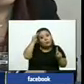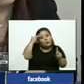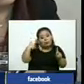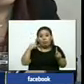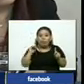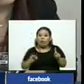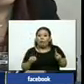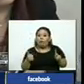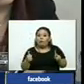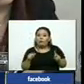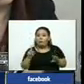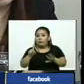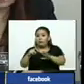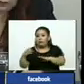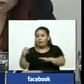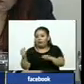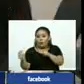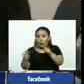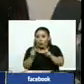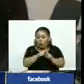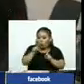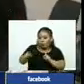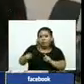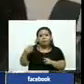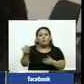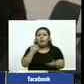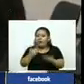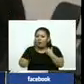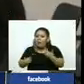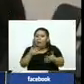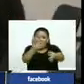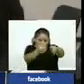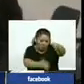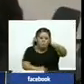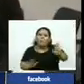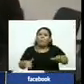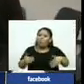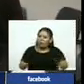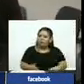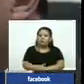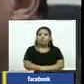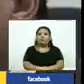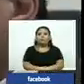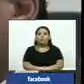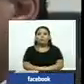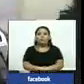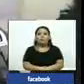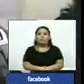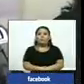10 años. La organización pide se justifique la decisión.